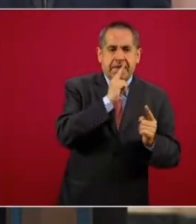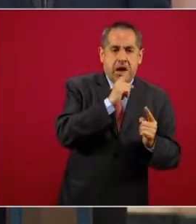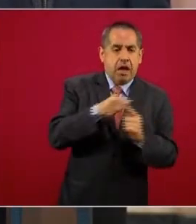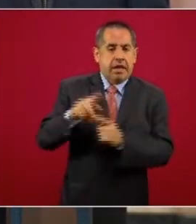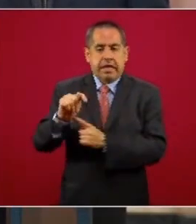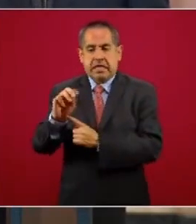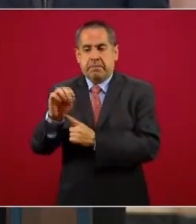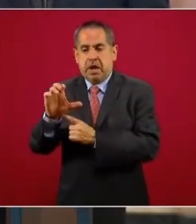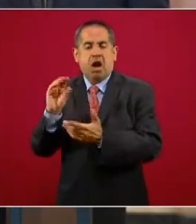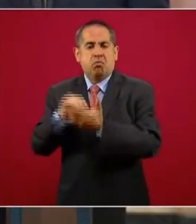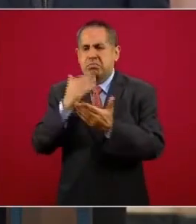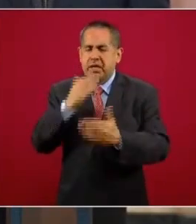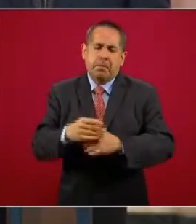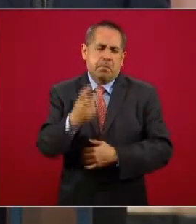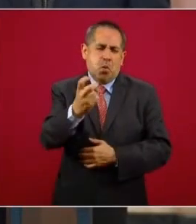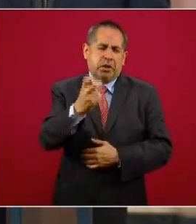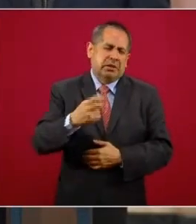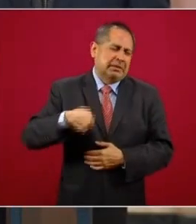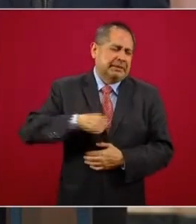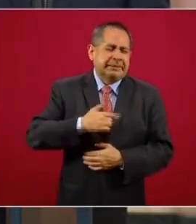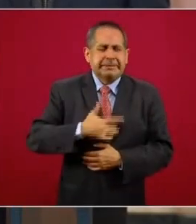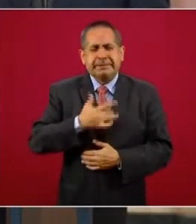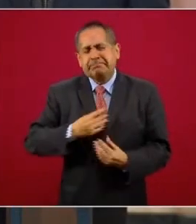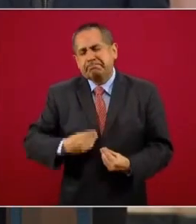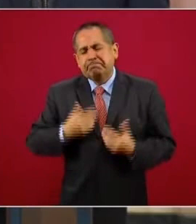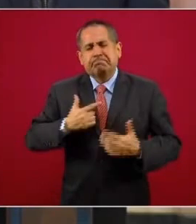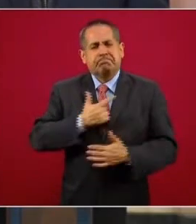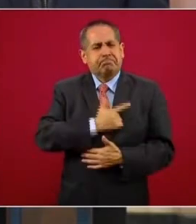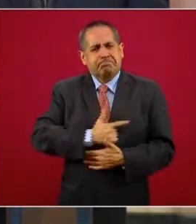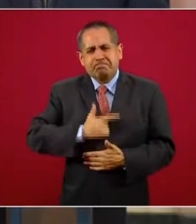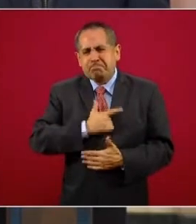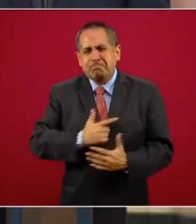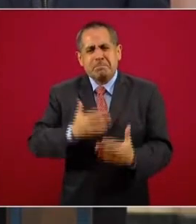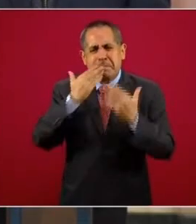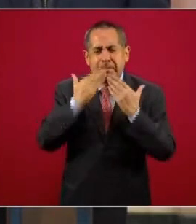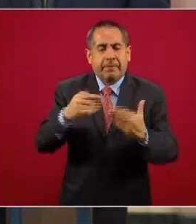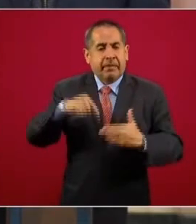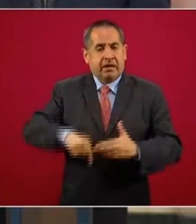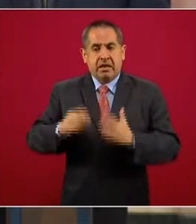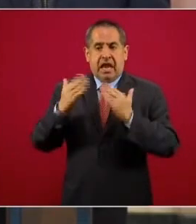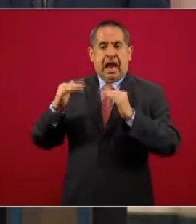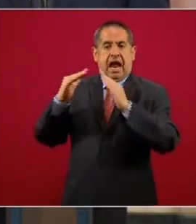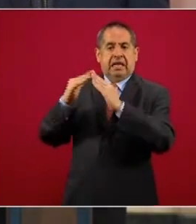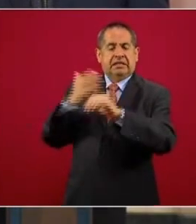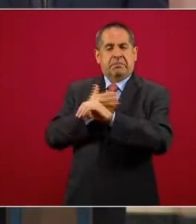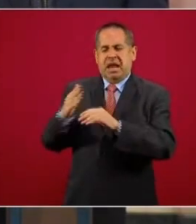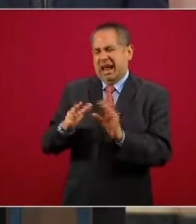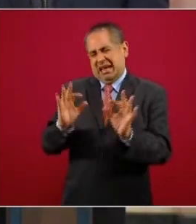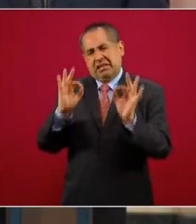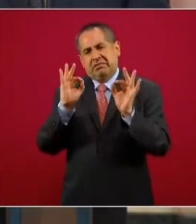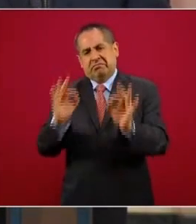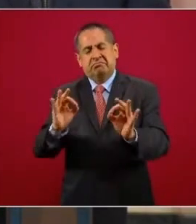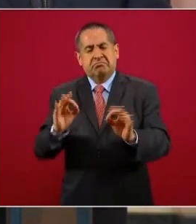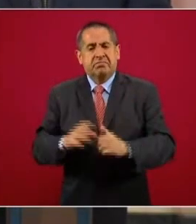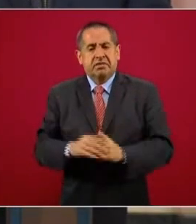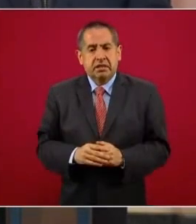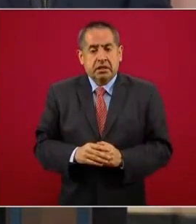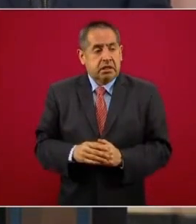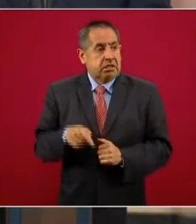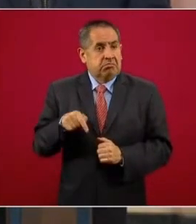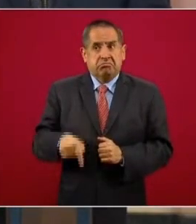por eso nos da mucho gusto estar aquí en la casa blanca en